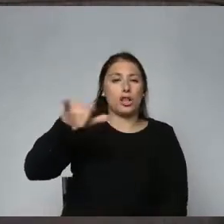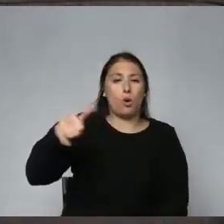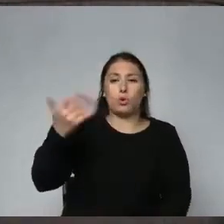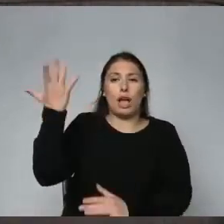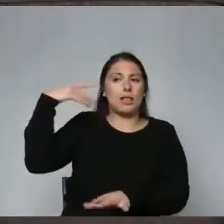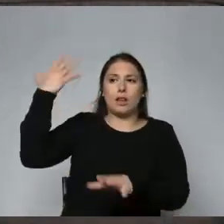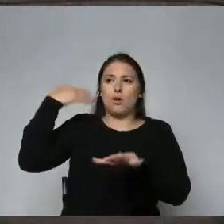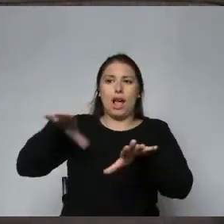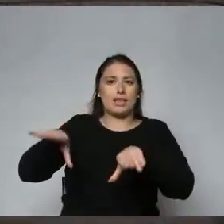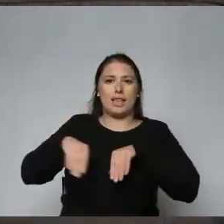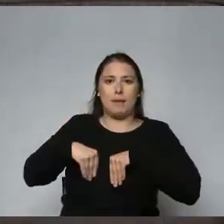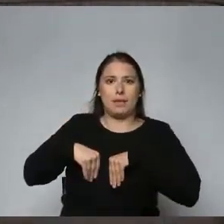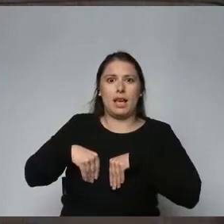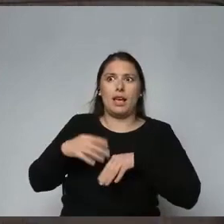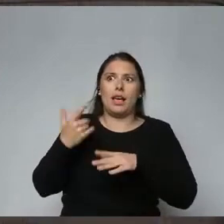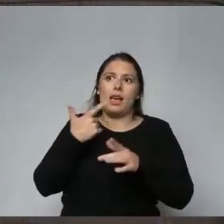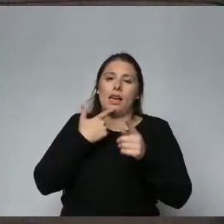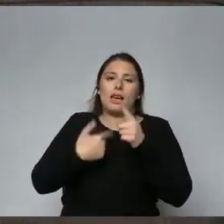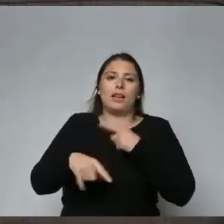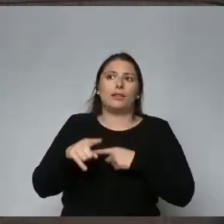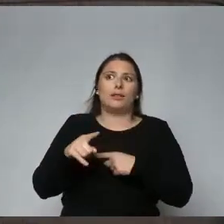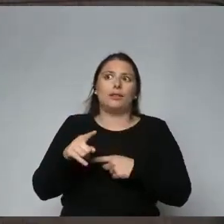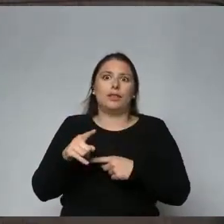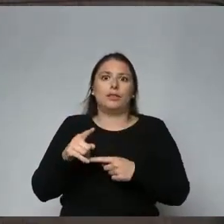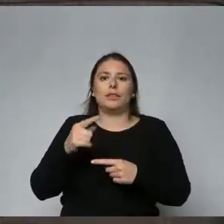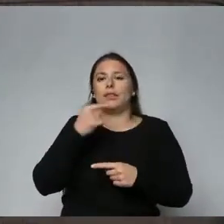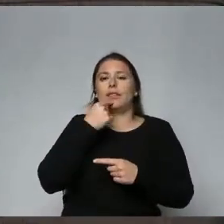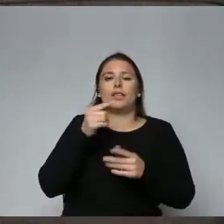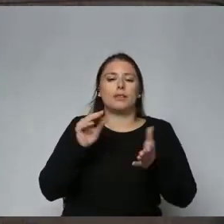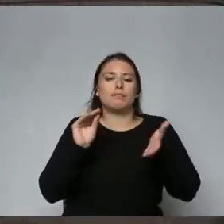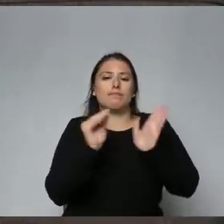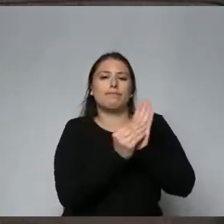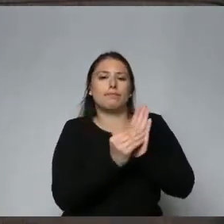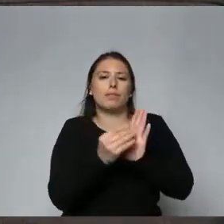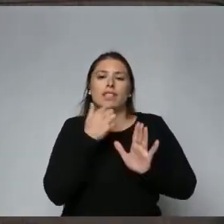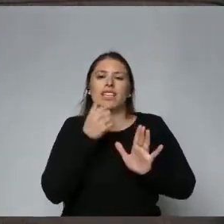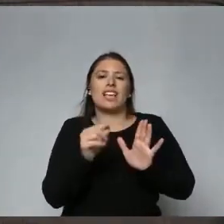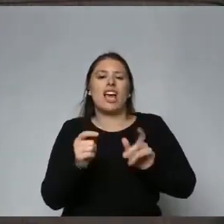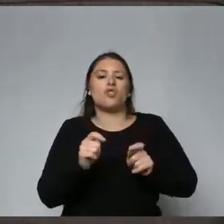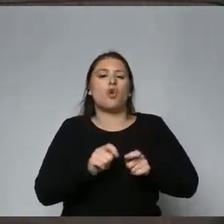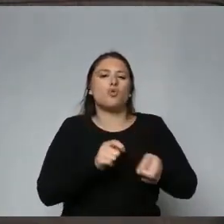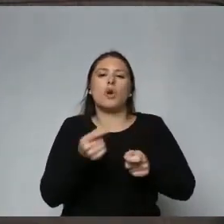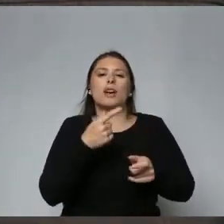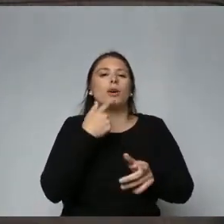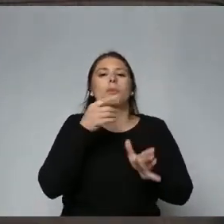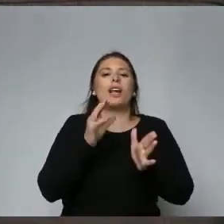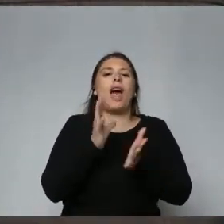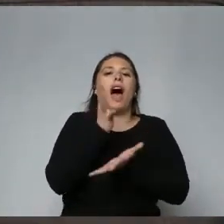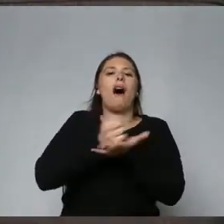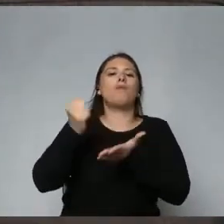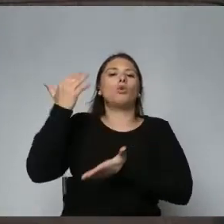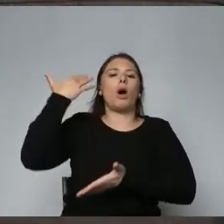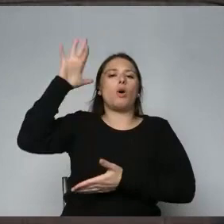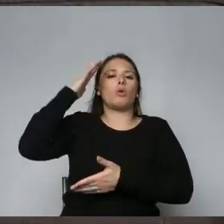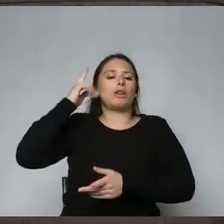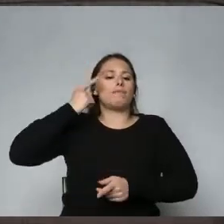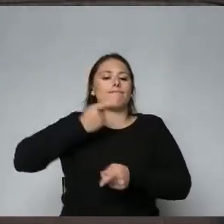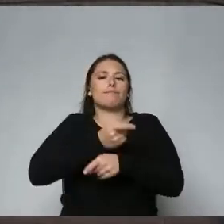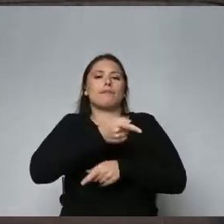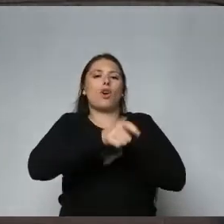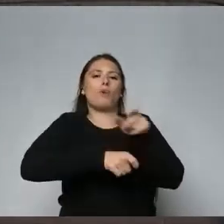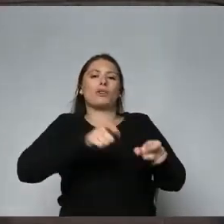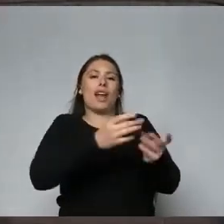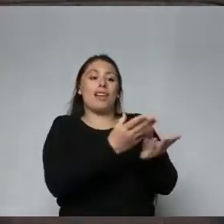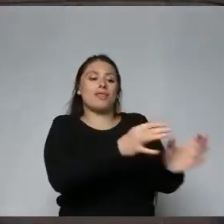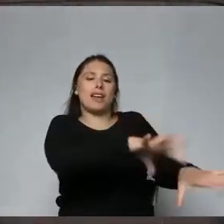aceptaba, entonces está optando por, en vez de tipificar tortura, poner abuso de autoridad contra los detenidos.